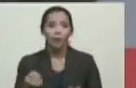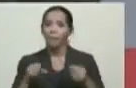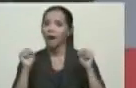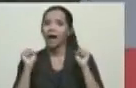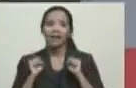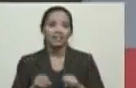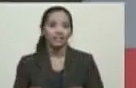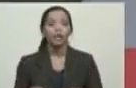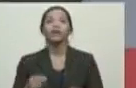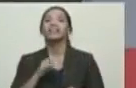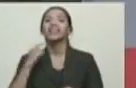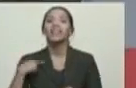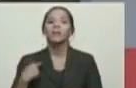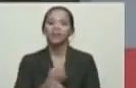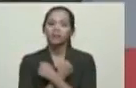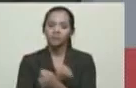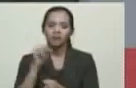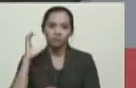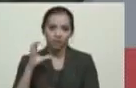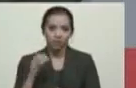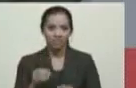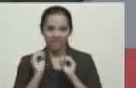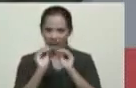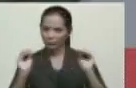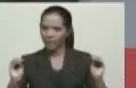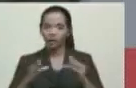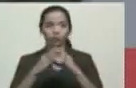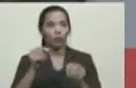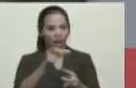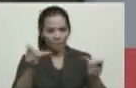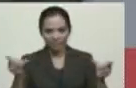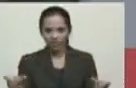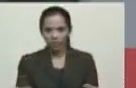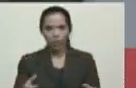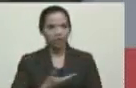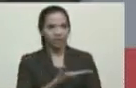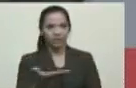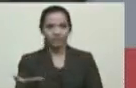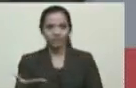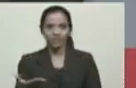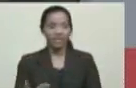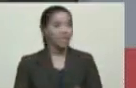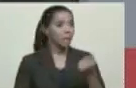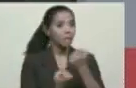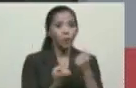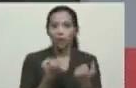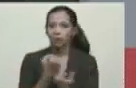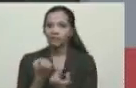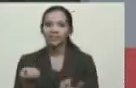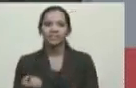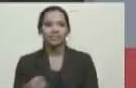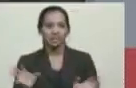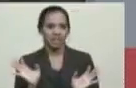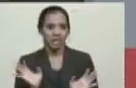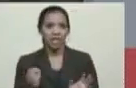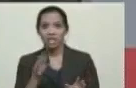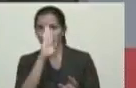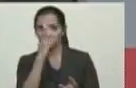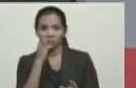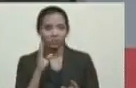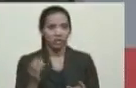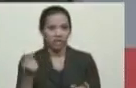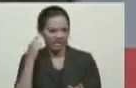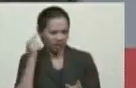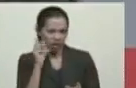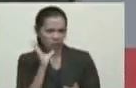porque tenemos que amar este país, y el llamado es para todas y todos los venezolanos, de un lado y de otro. Si es que existen los ninis, que no creo,